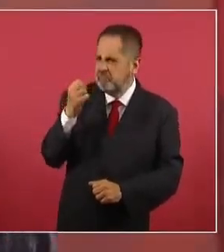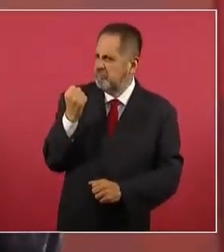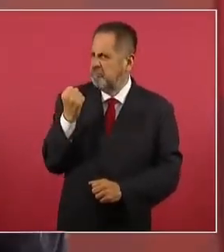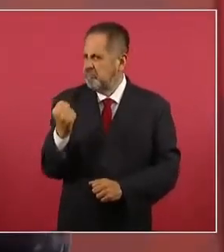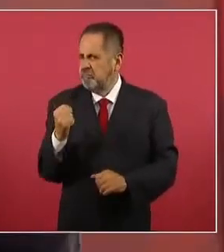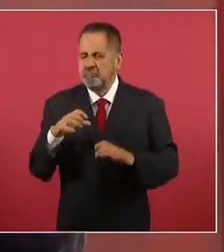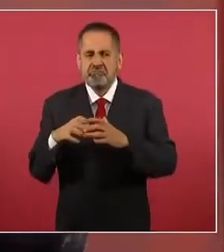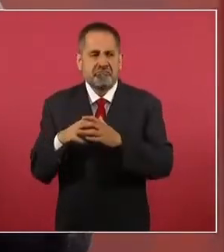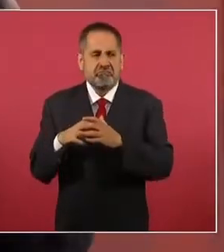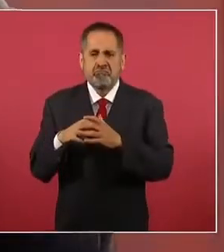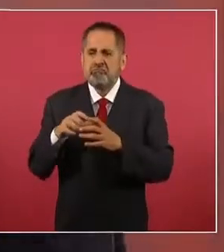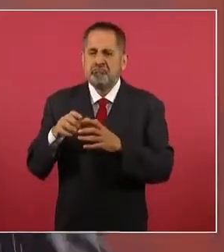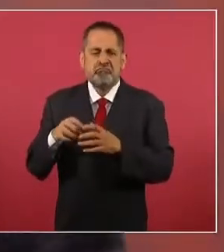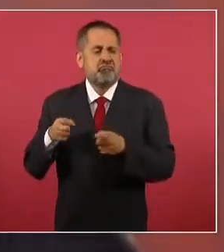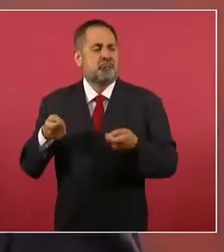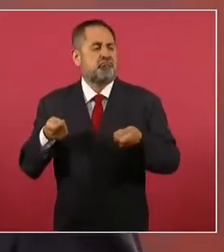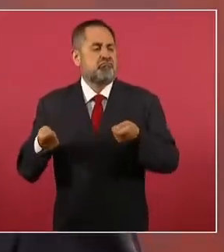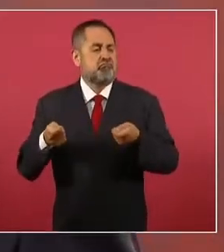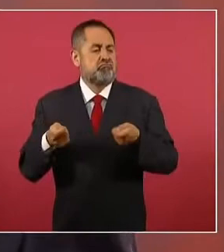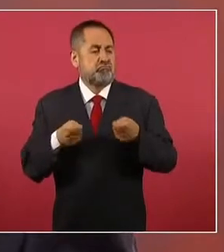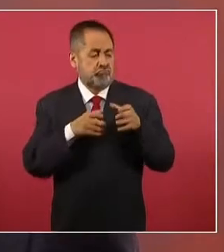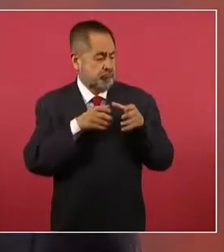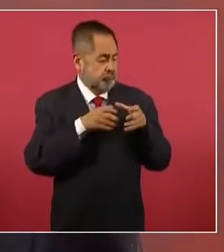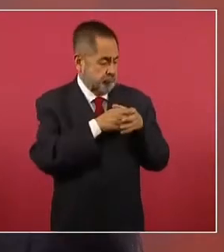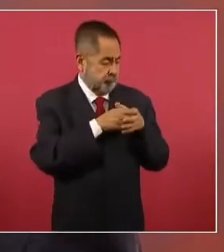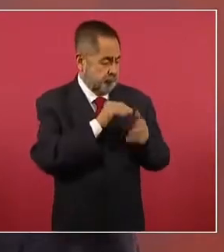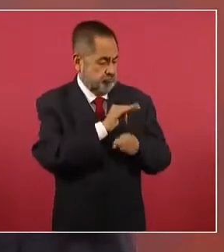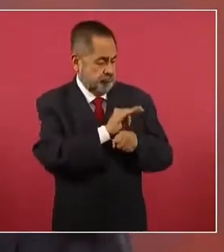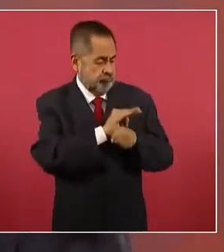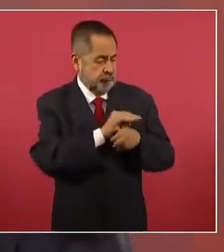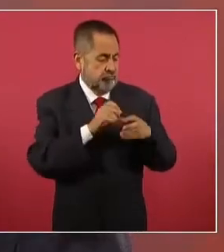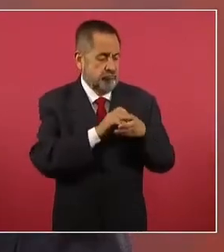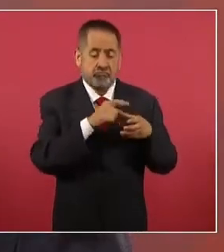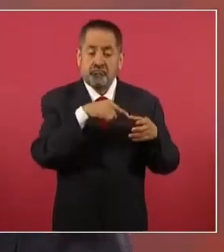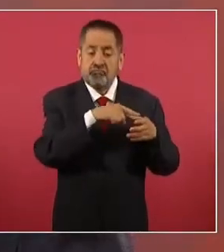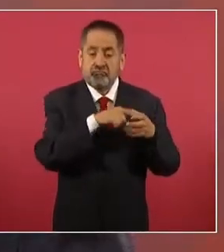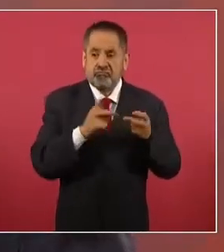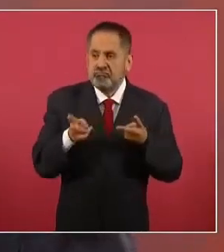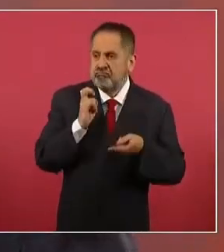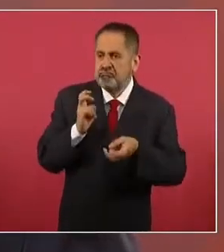a una minoría de saqueadores.